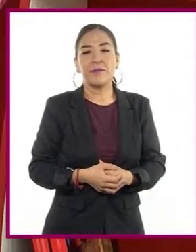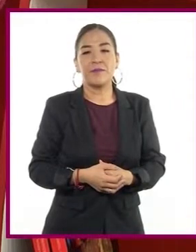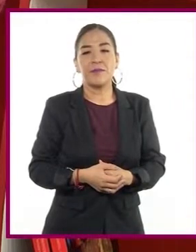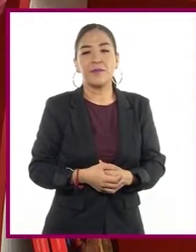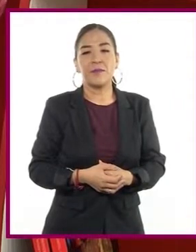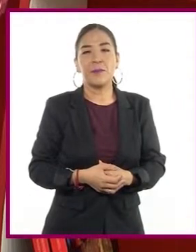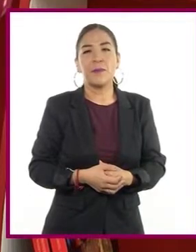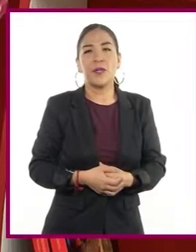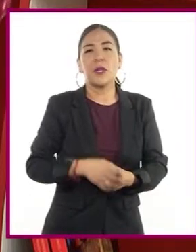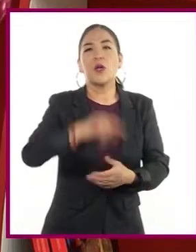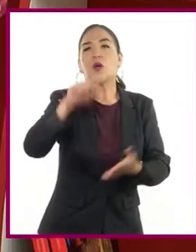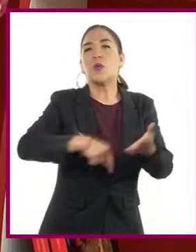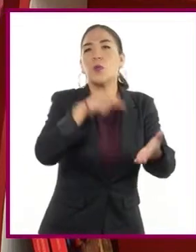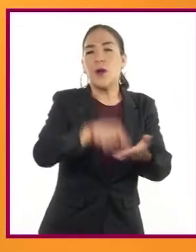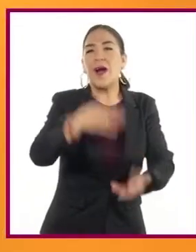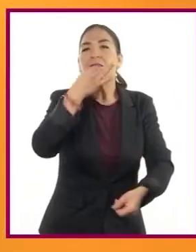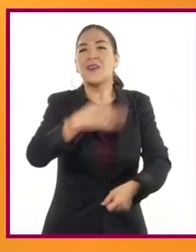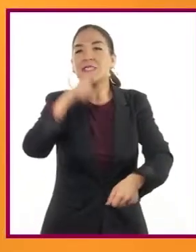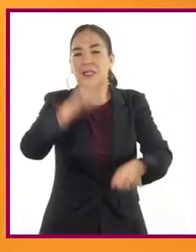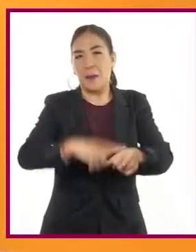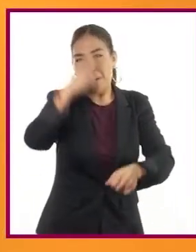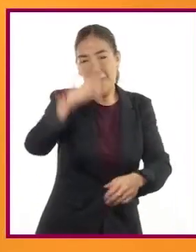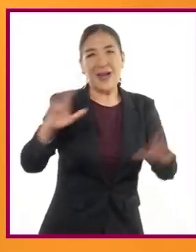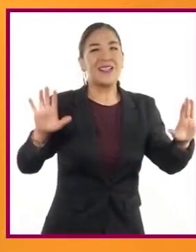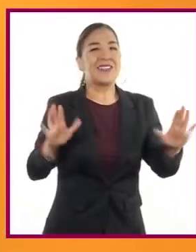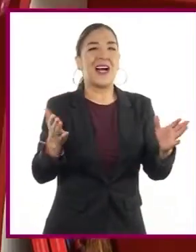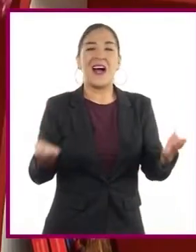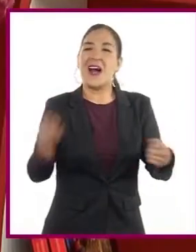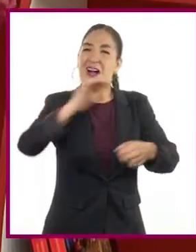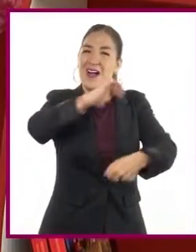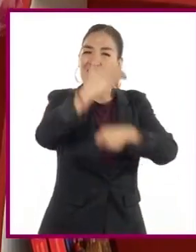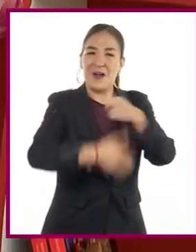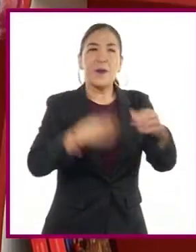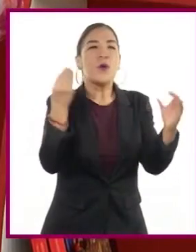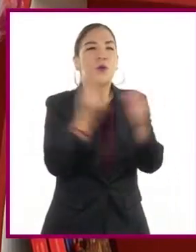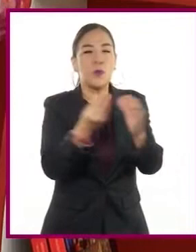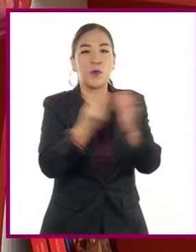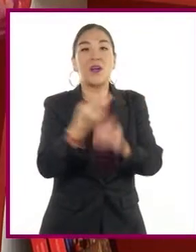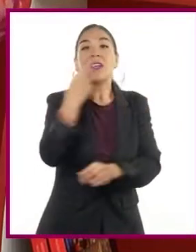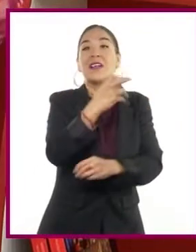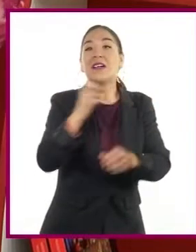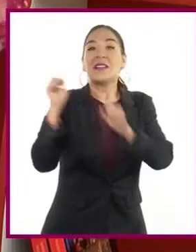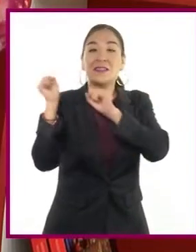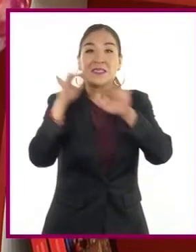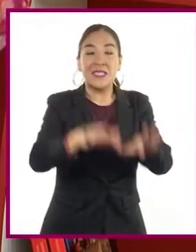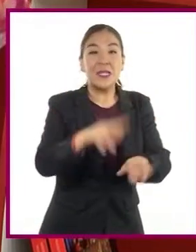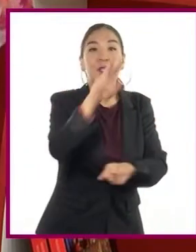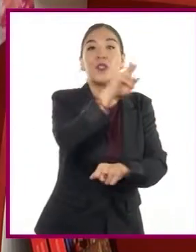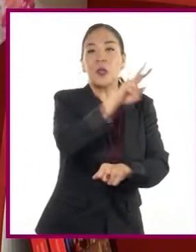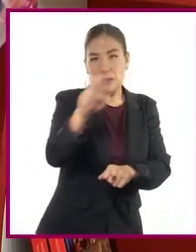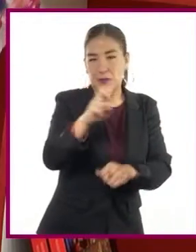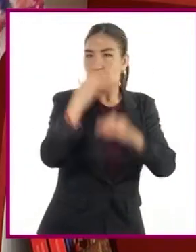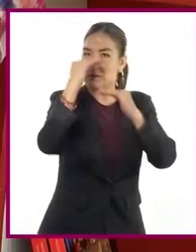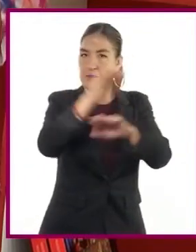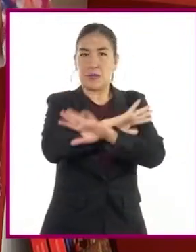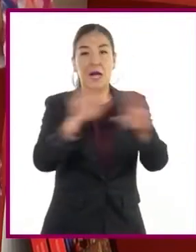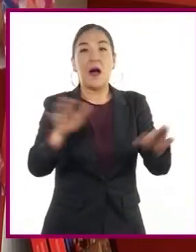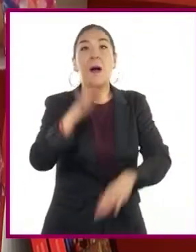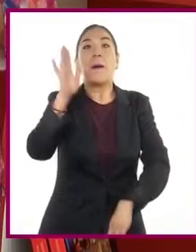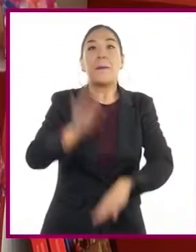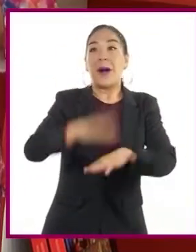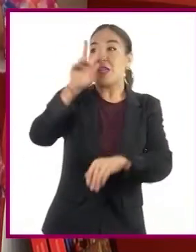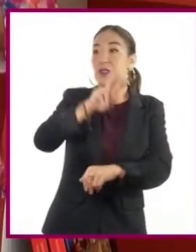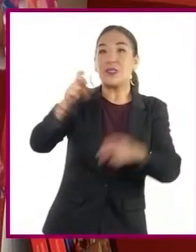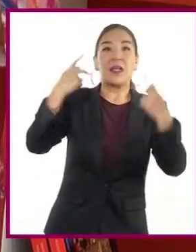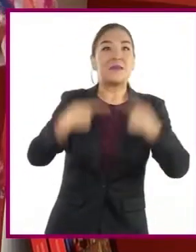cursos se organizó en un espacio para 200 personas, pero llegaron 50 personas más. Salí a regar